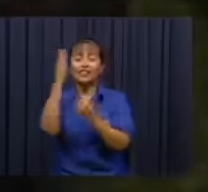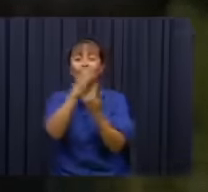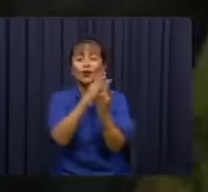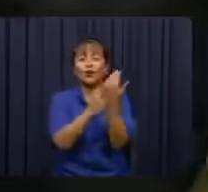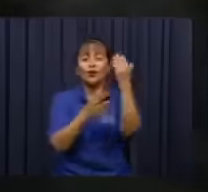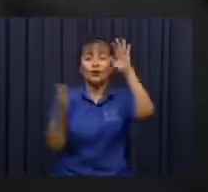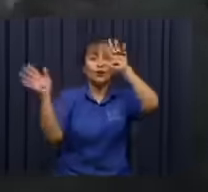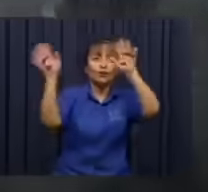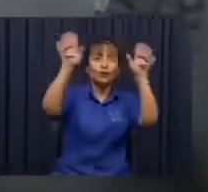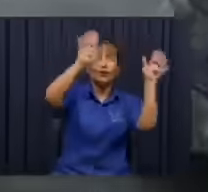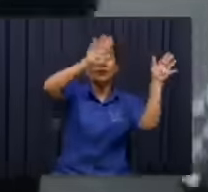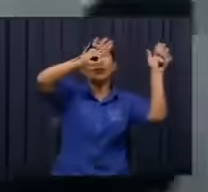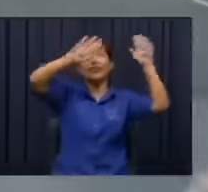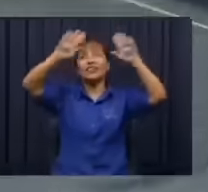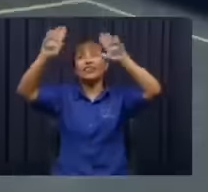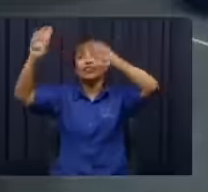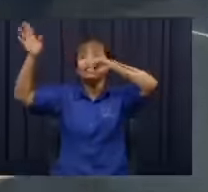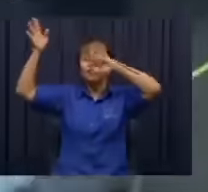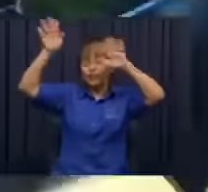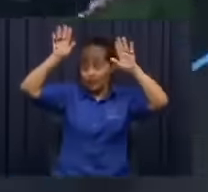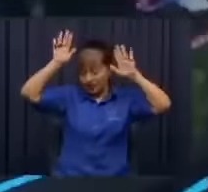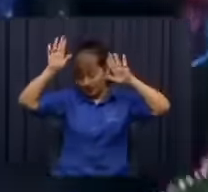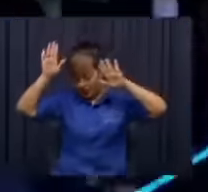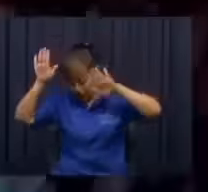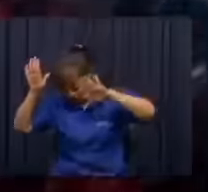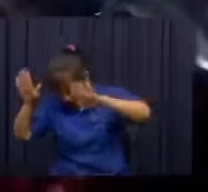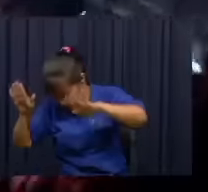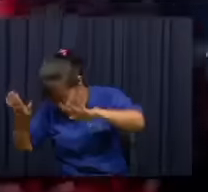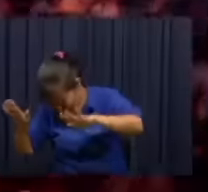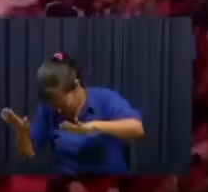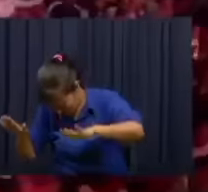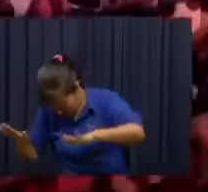Traigo mis manos llenas de